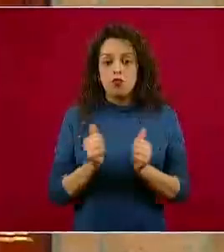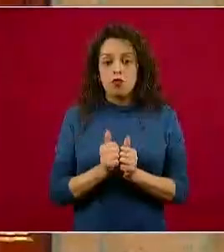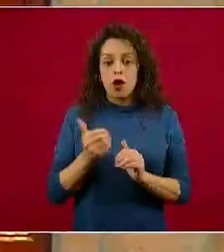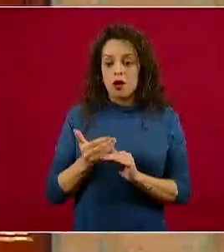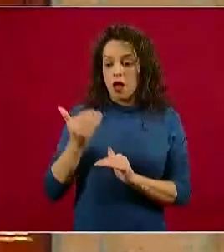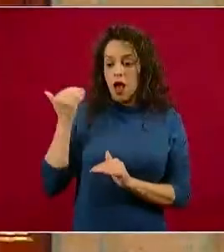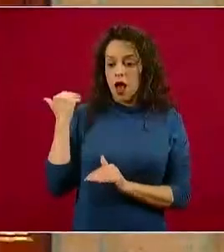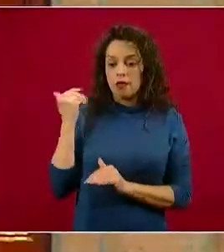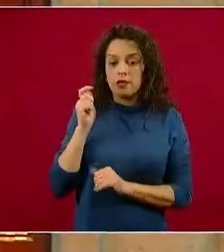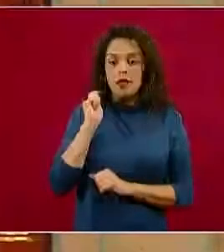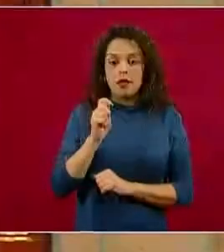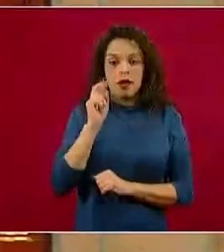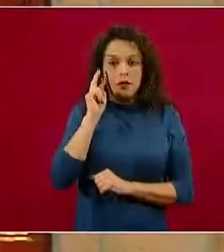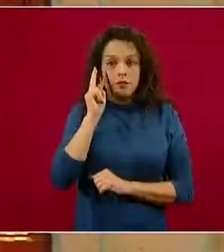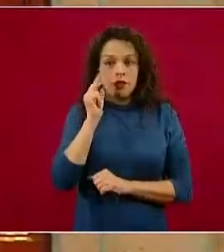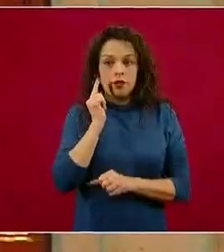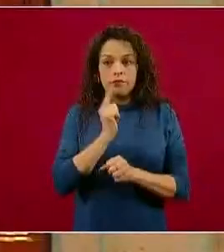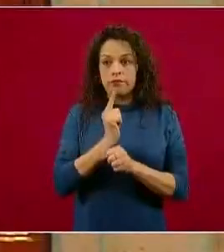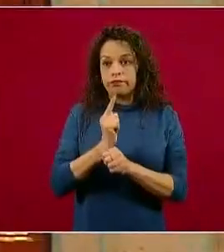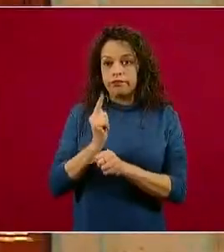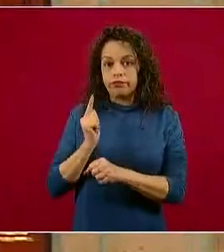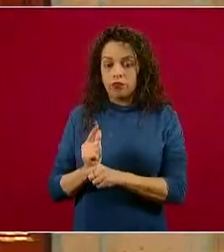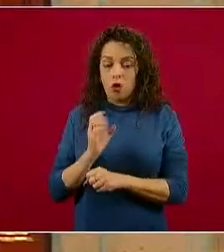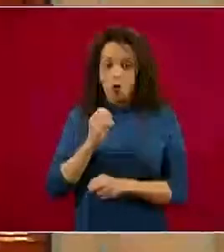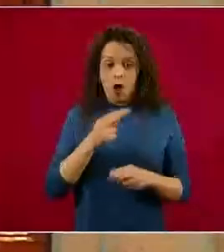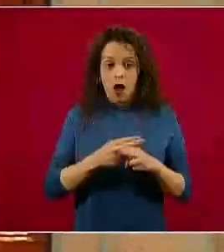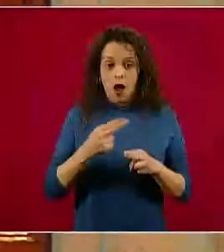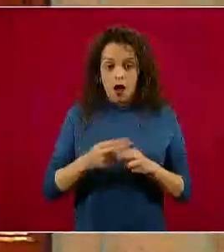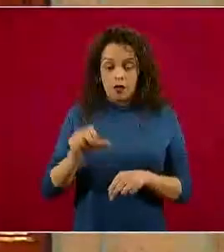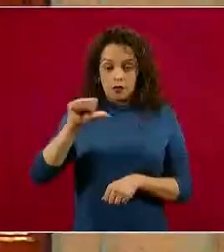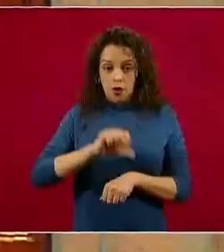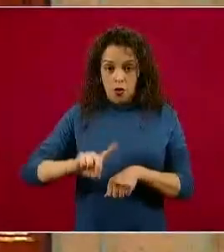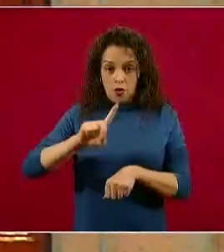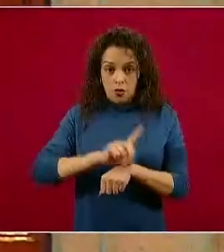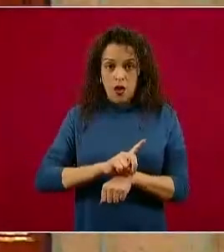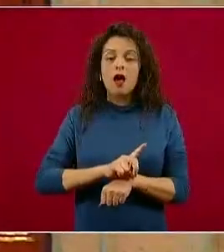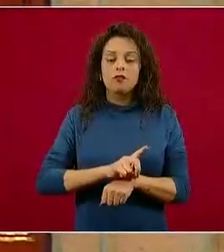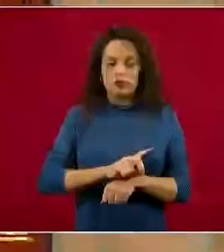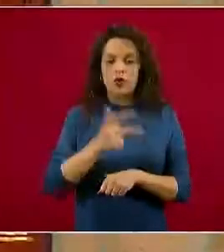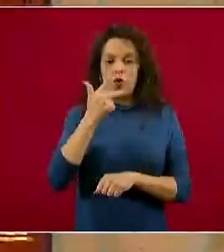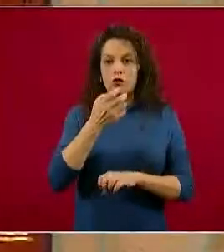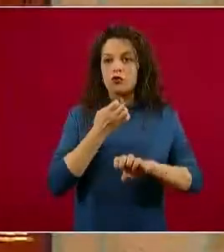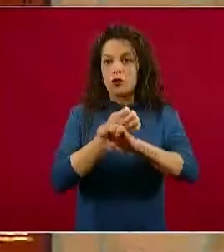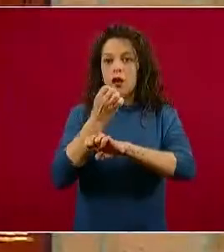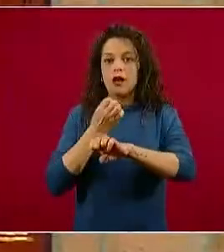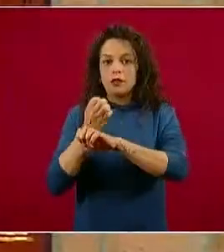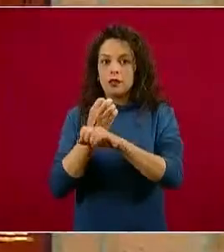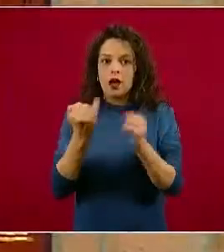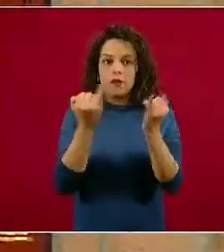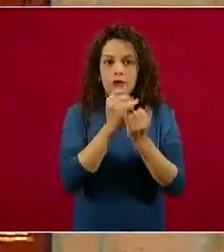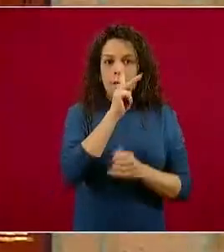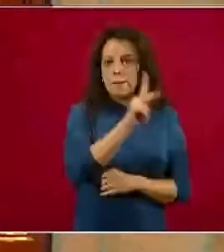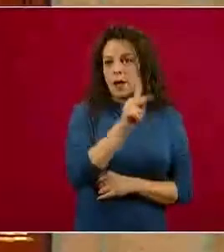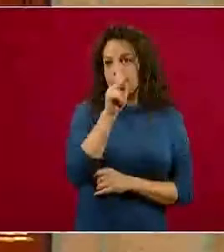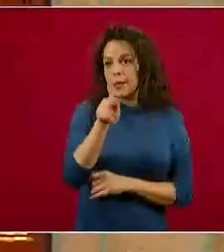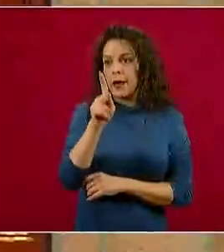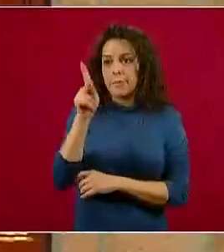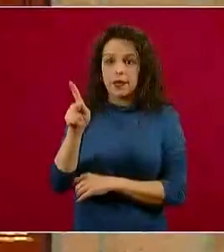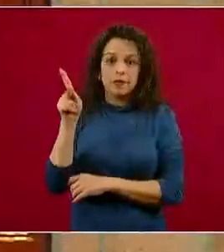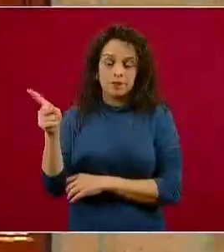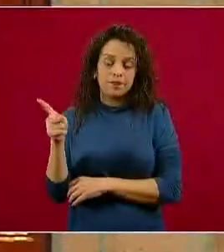se está viendo en al menos o hasta el corte del día de hoy en 8 entidades federativas, pero que pudieran